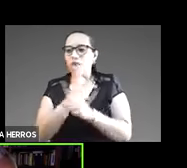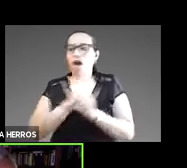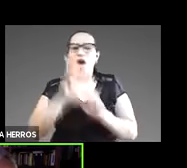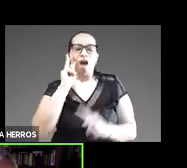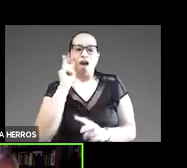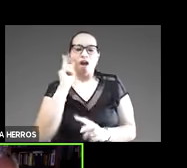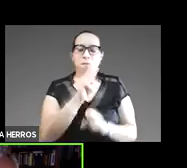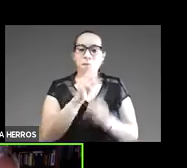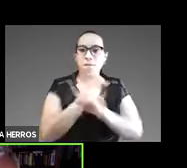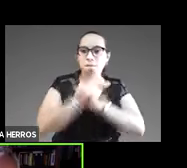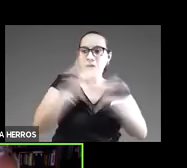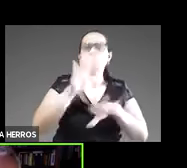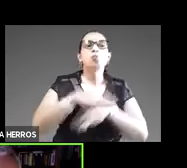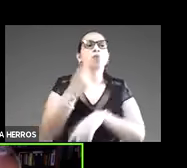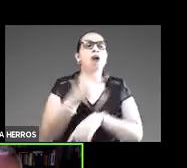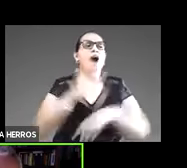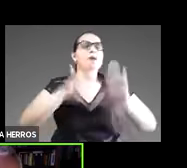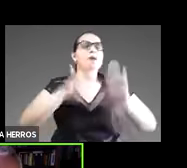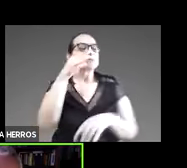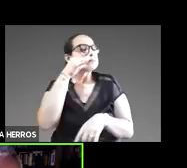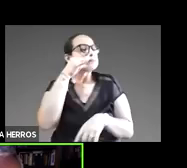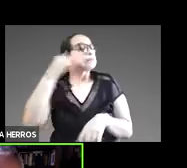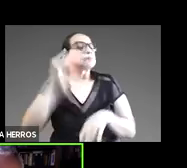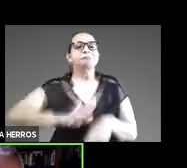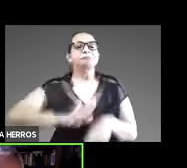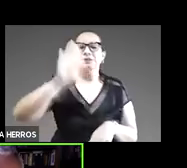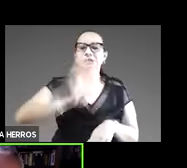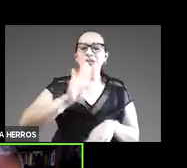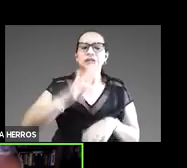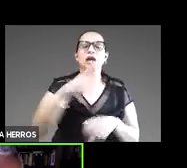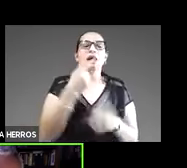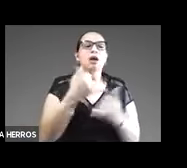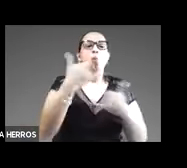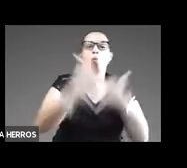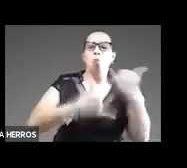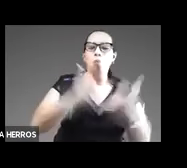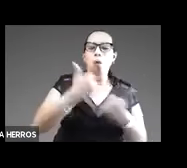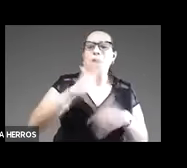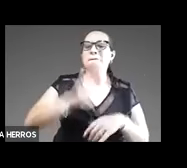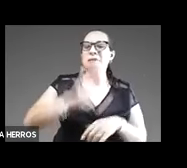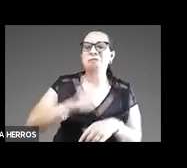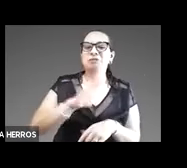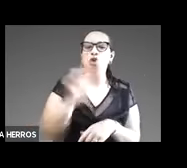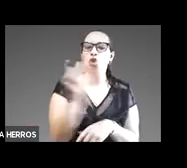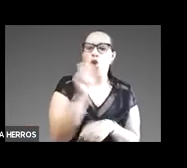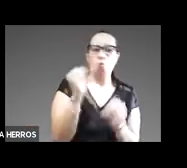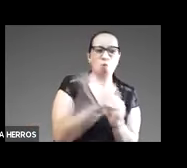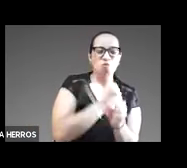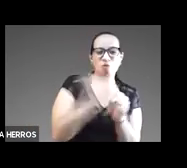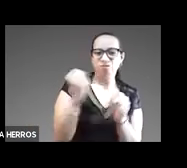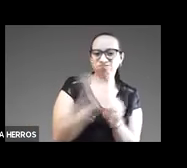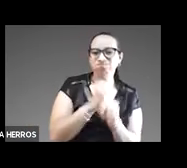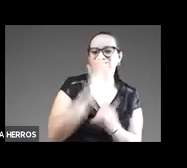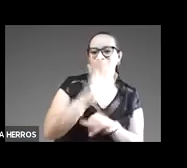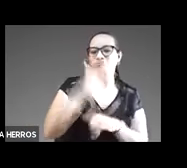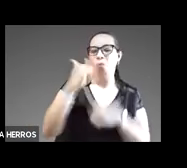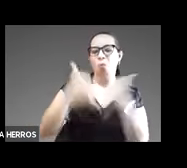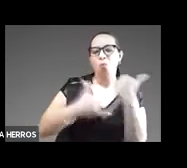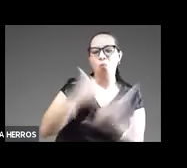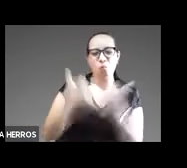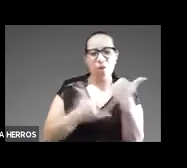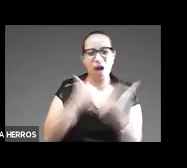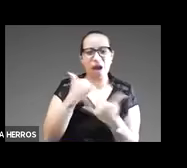no se miran. De pronto algunos juegos de violencia en el noviazgo parecen juegos y son precursores de